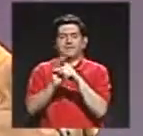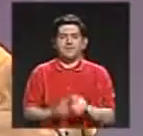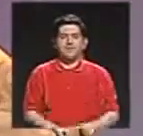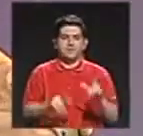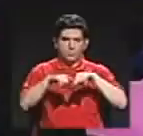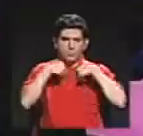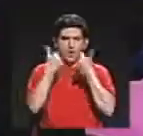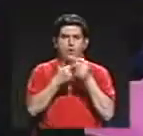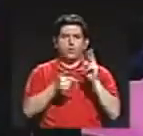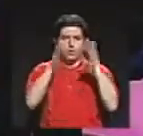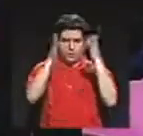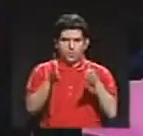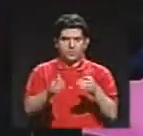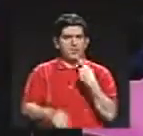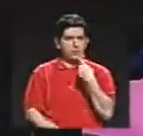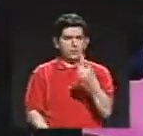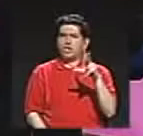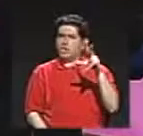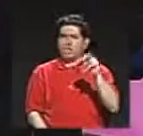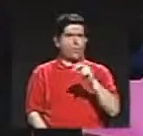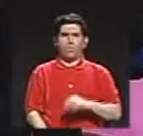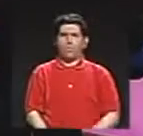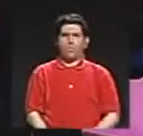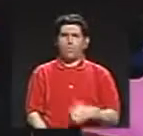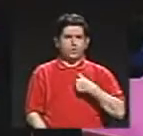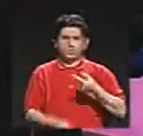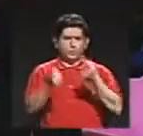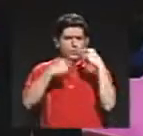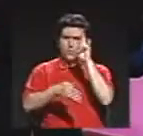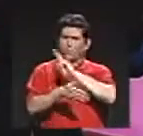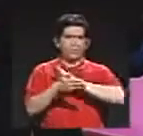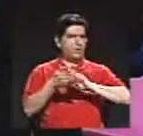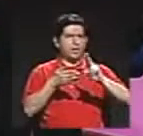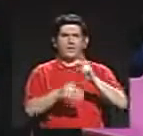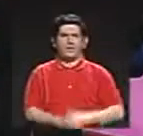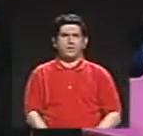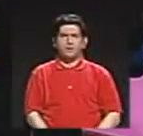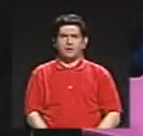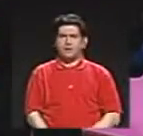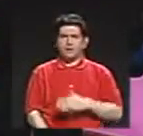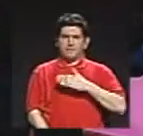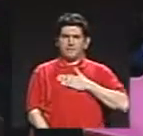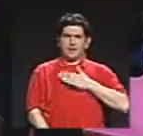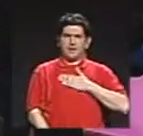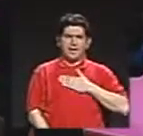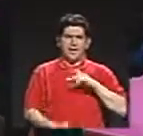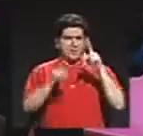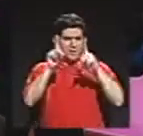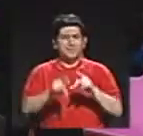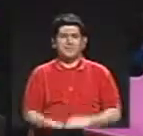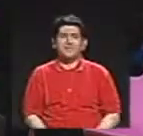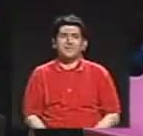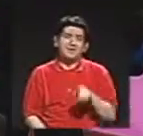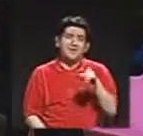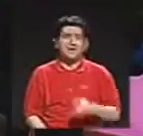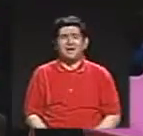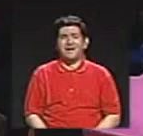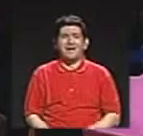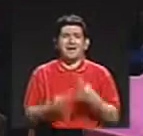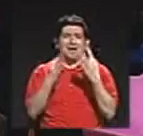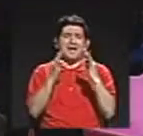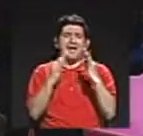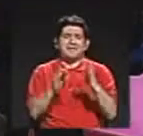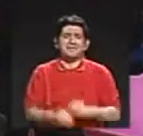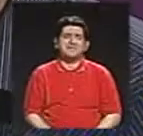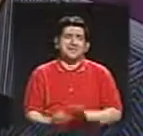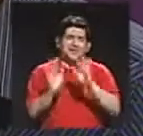habíamos un grupo de compañeras que decíamos no Yo no vine a la universidad para que para que alguien me trate con condescendencia por mi